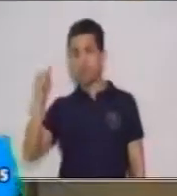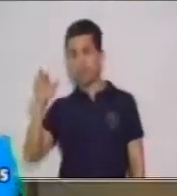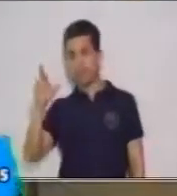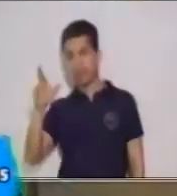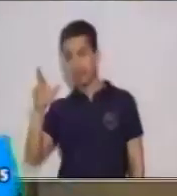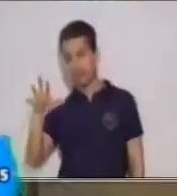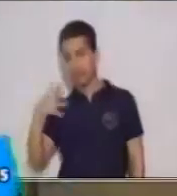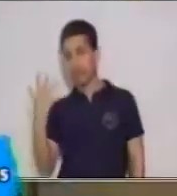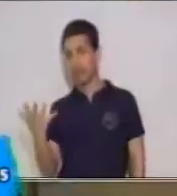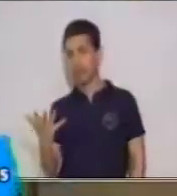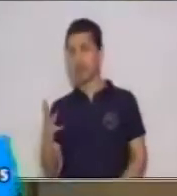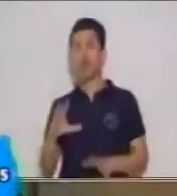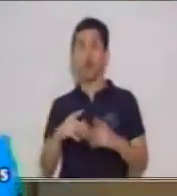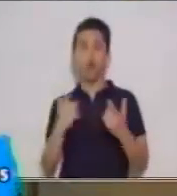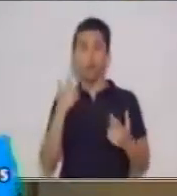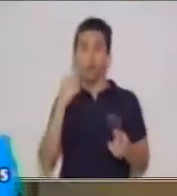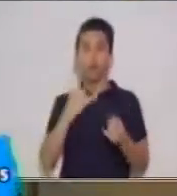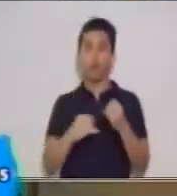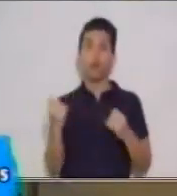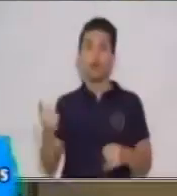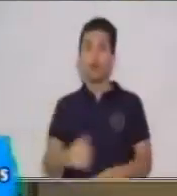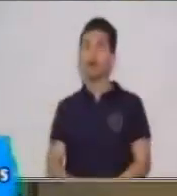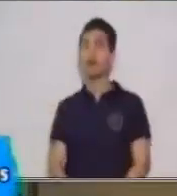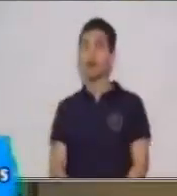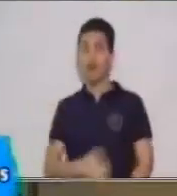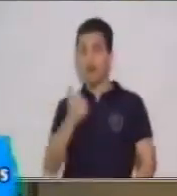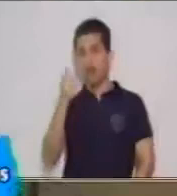Saludar. El final. ¿Cómo termina? Ar.